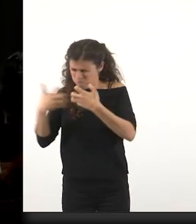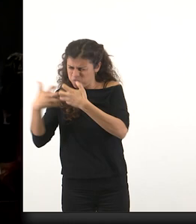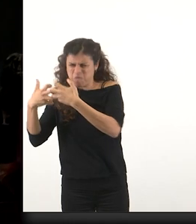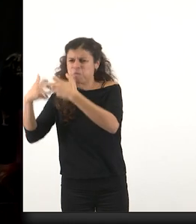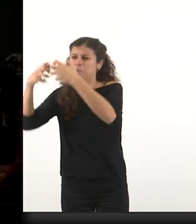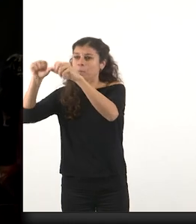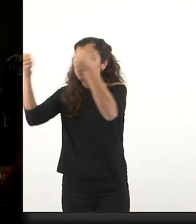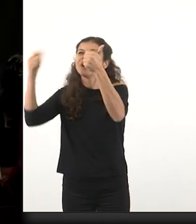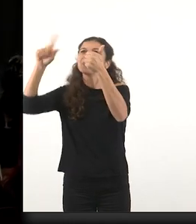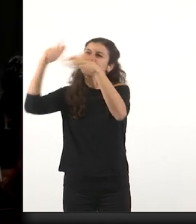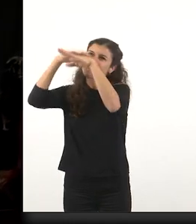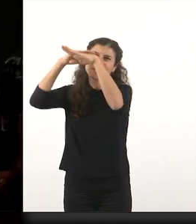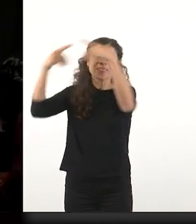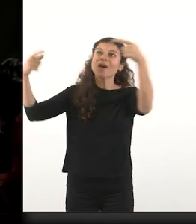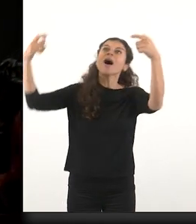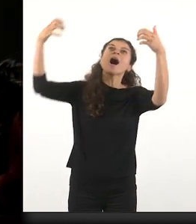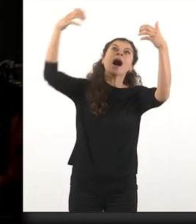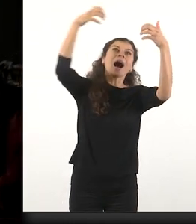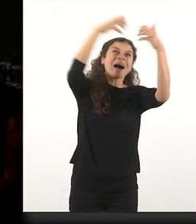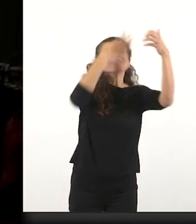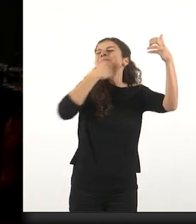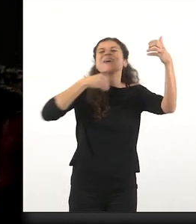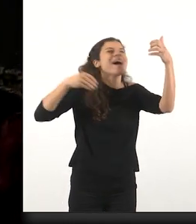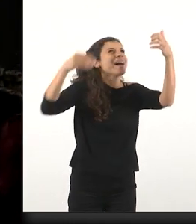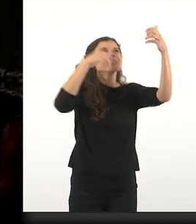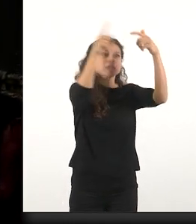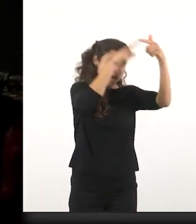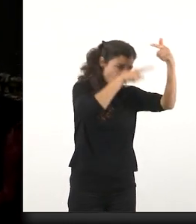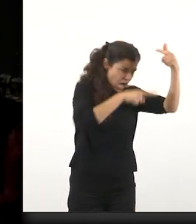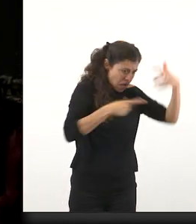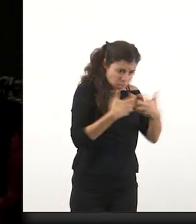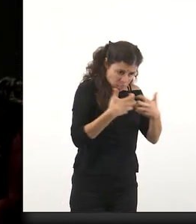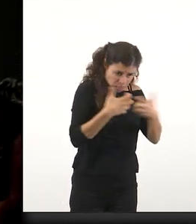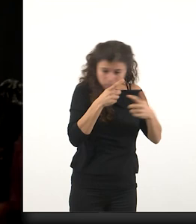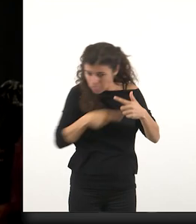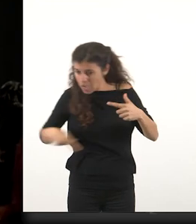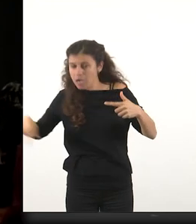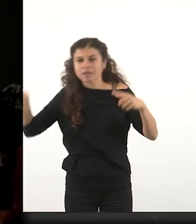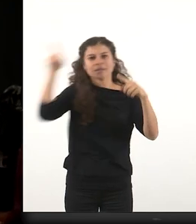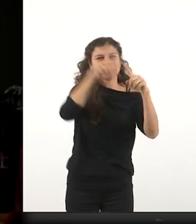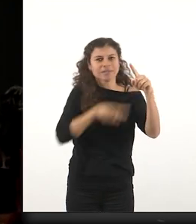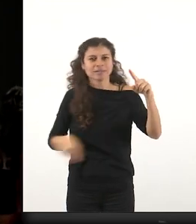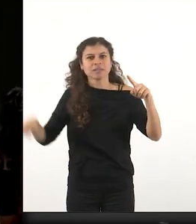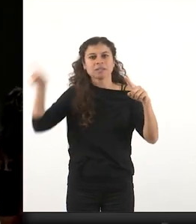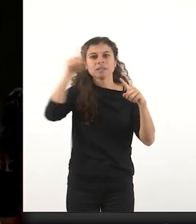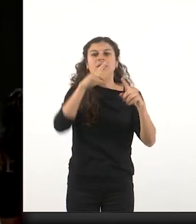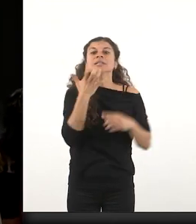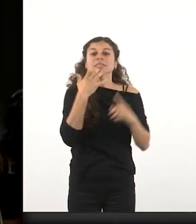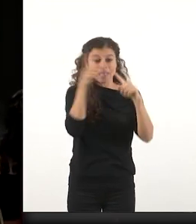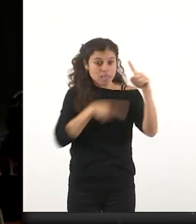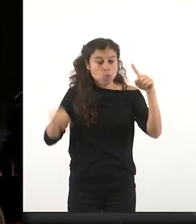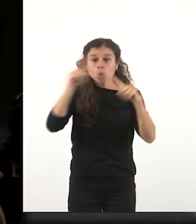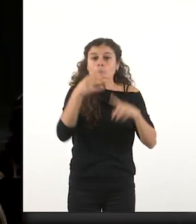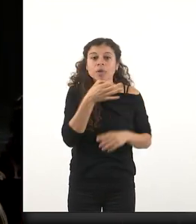todo vuelve a ser maravilloso como antes y mejor que antes, hasta que las dos semanas la cosa se pone tensa, luego nos peleamos. Si este círculo hubiera sido perfecto, el imbécil de esta historia hubiera sido